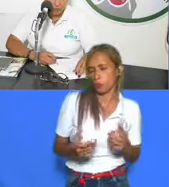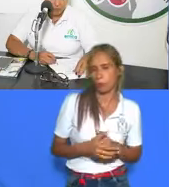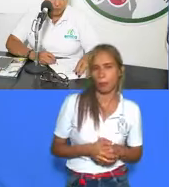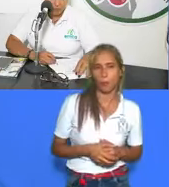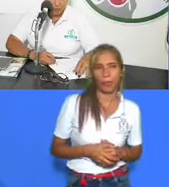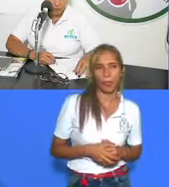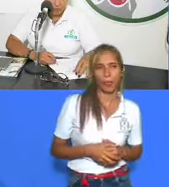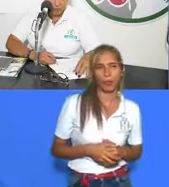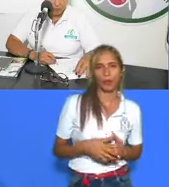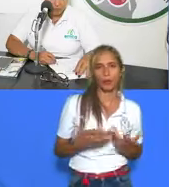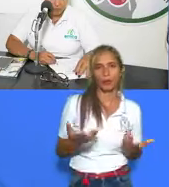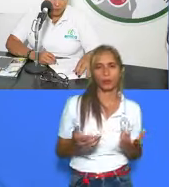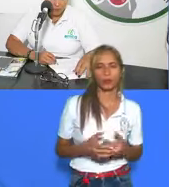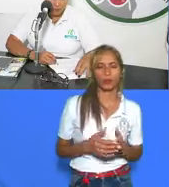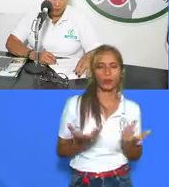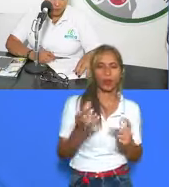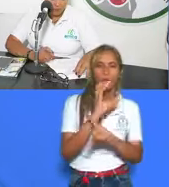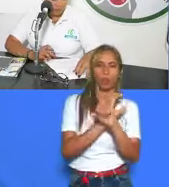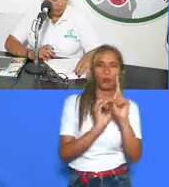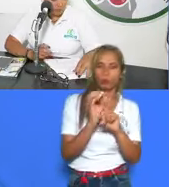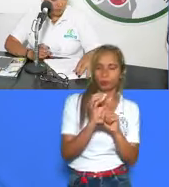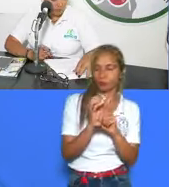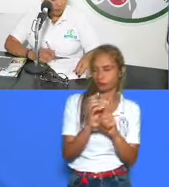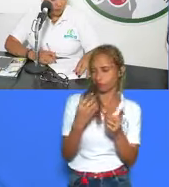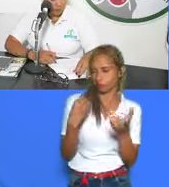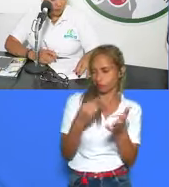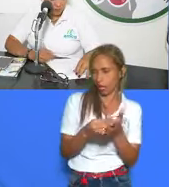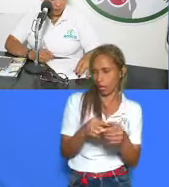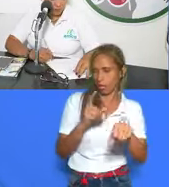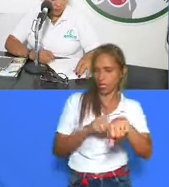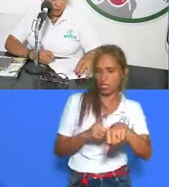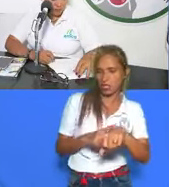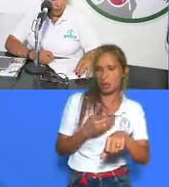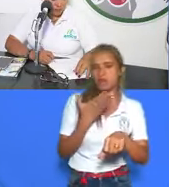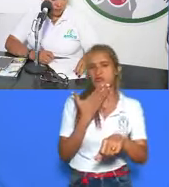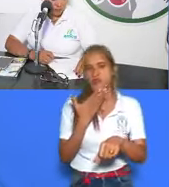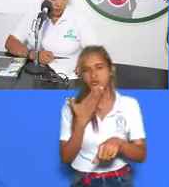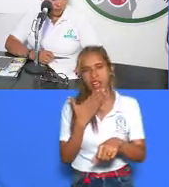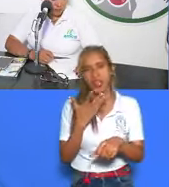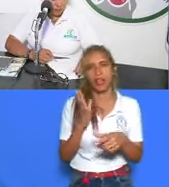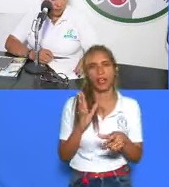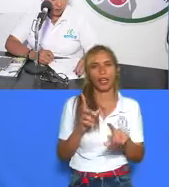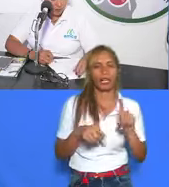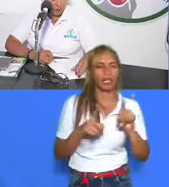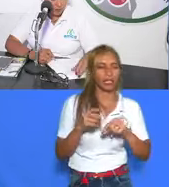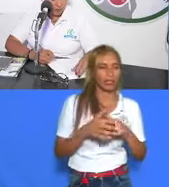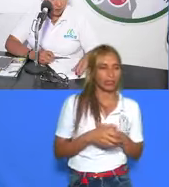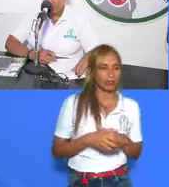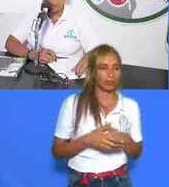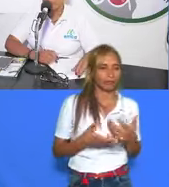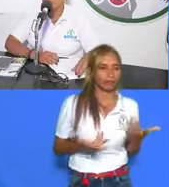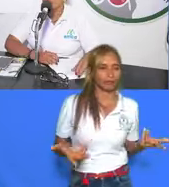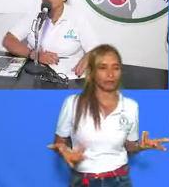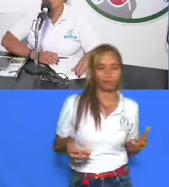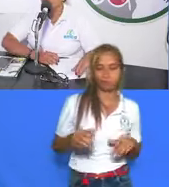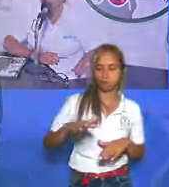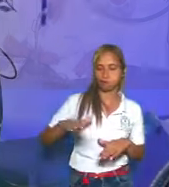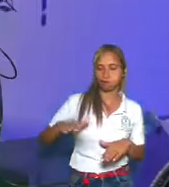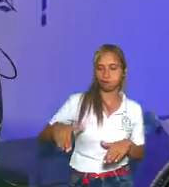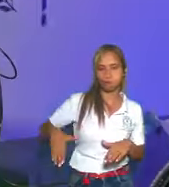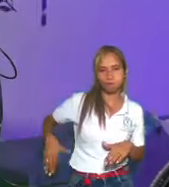esa cultura? ¿En general tratan de pagar a tiempo? ¿Hay algunos que son recurrentes, los que se demoran un poquito más? Sí,